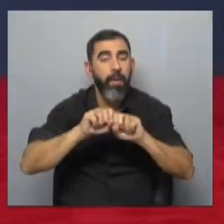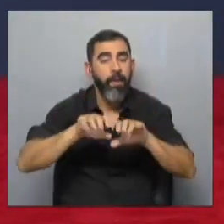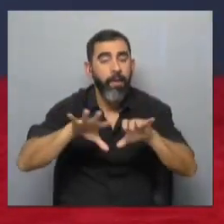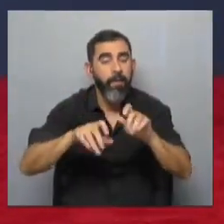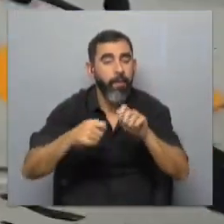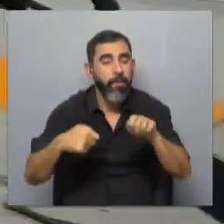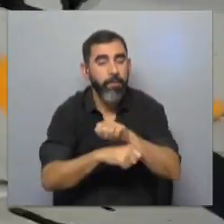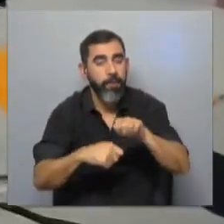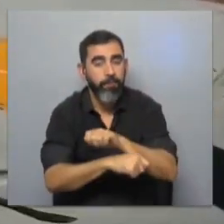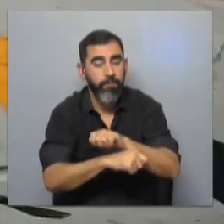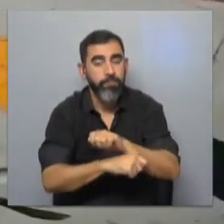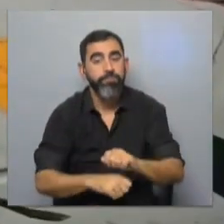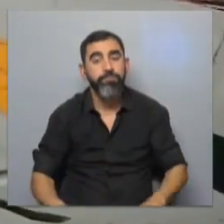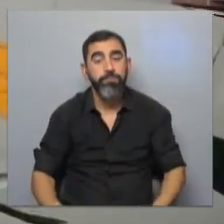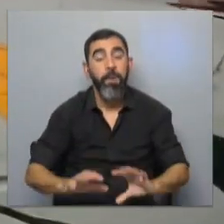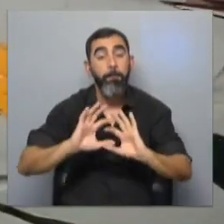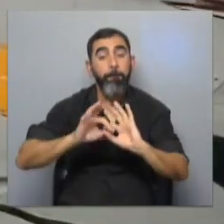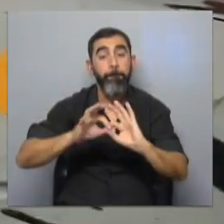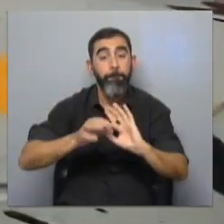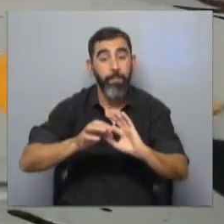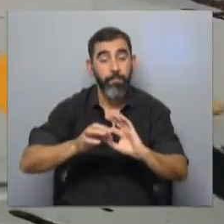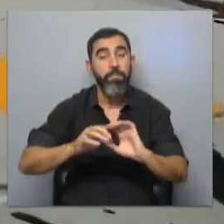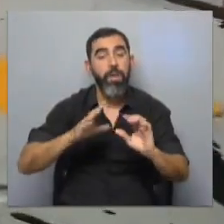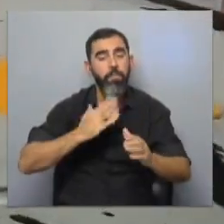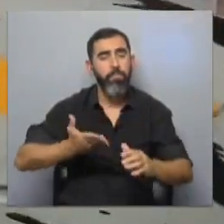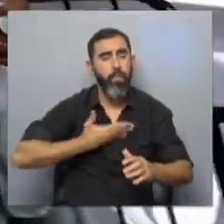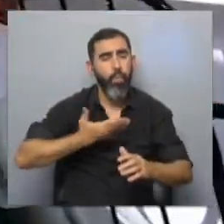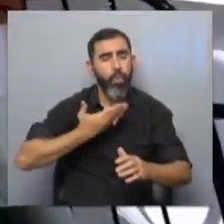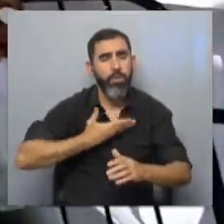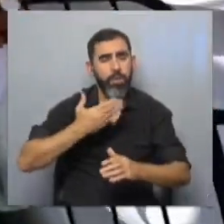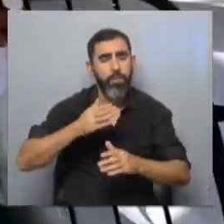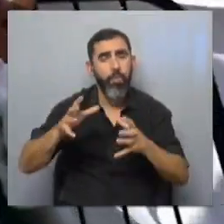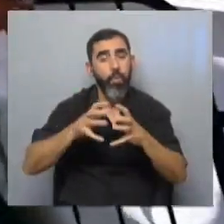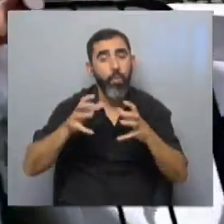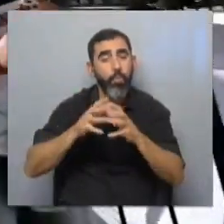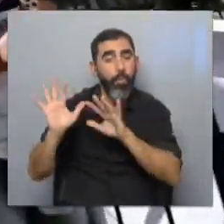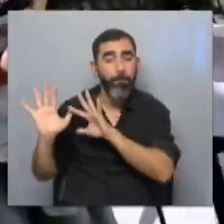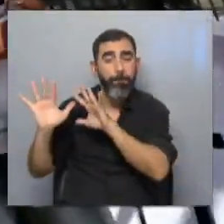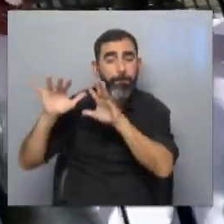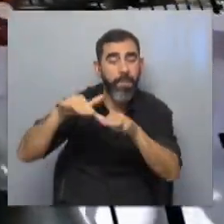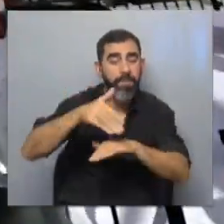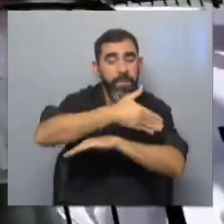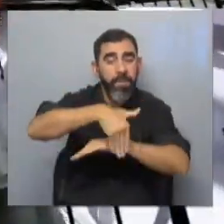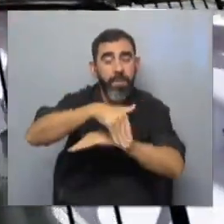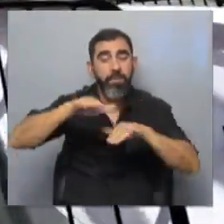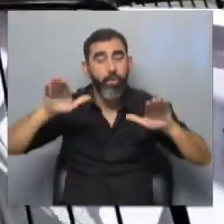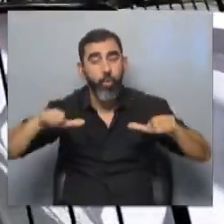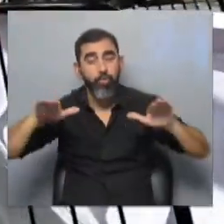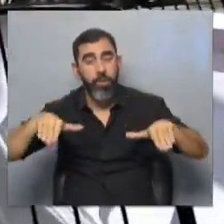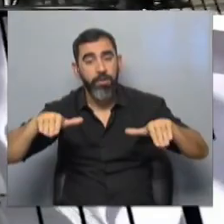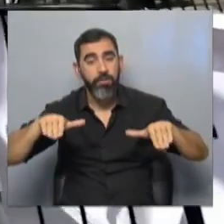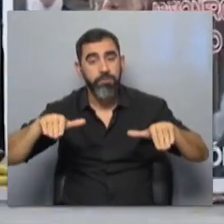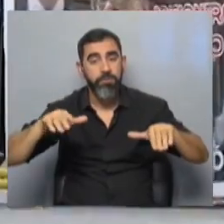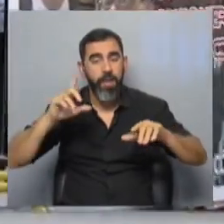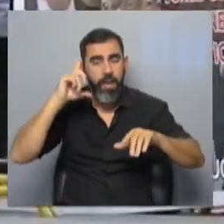tráfico. Precisamente este miércoles se llevaron a cabo protestas convocadas por colectivos migrantes en las calles de Los Ángeles, que aunque